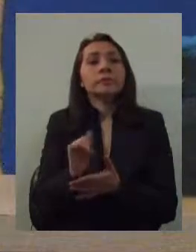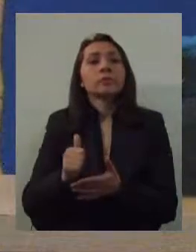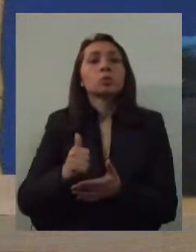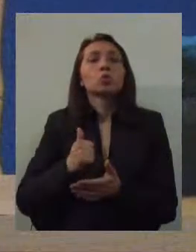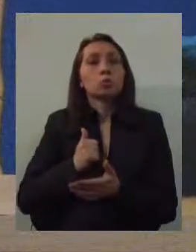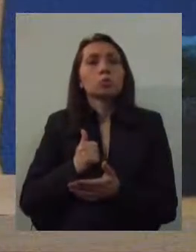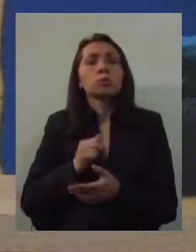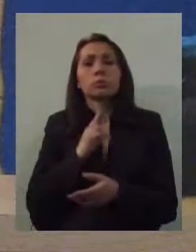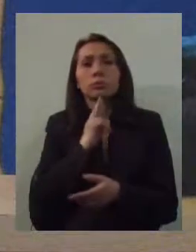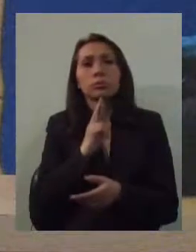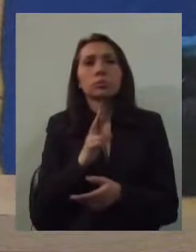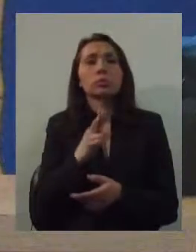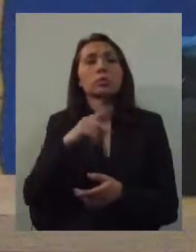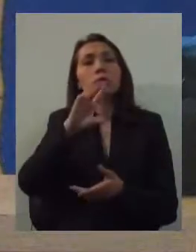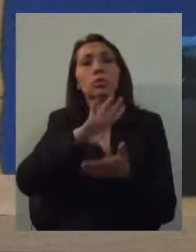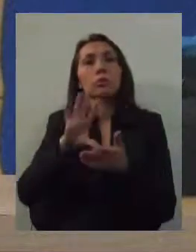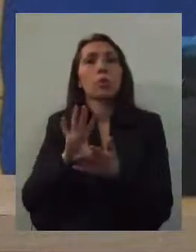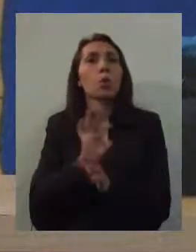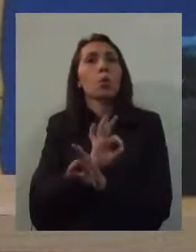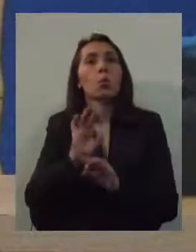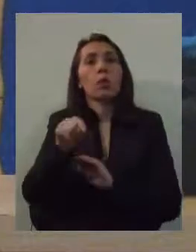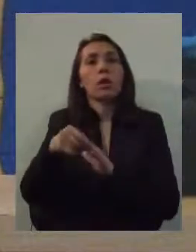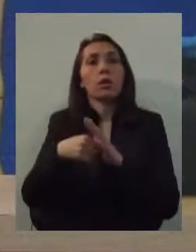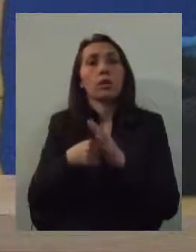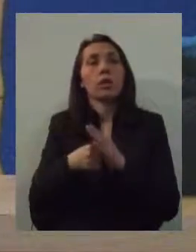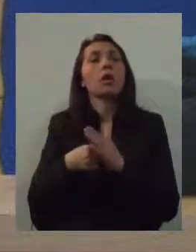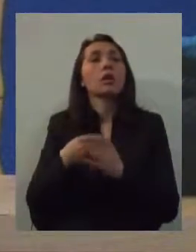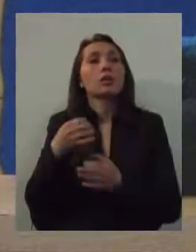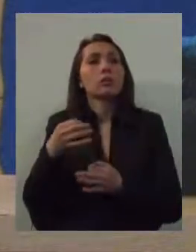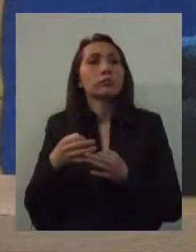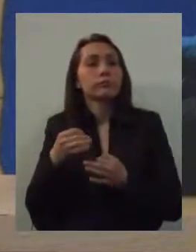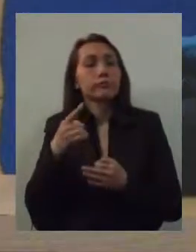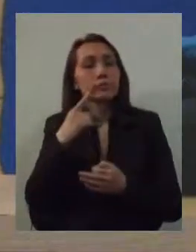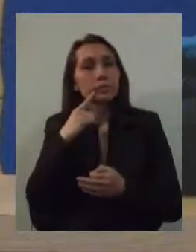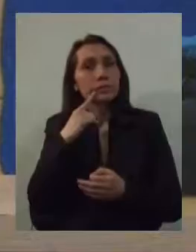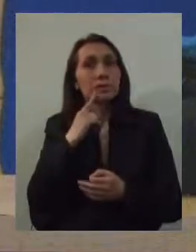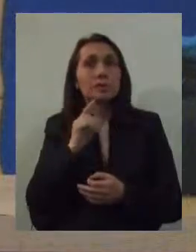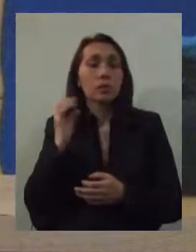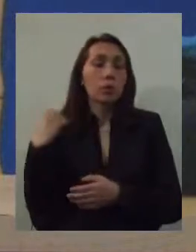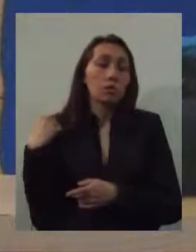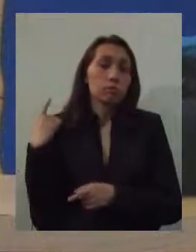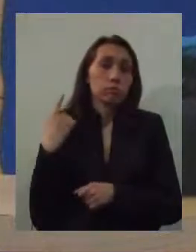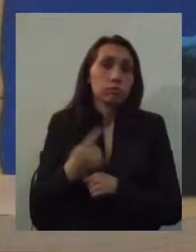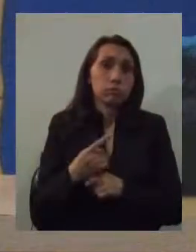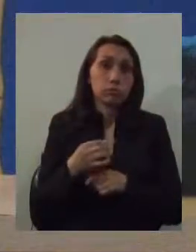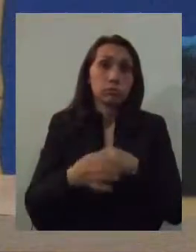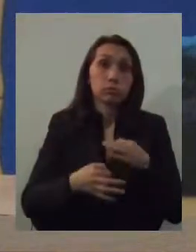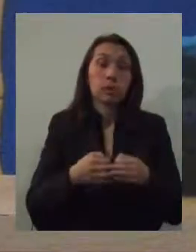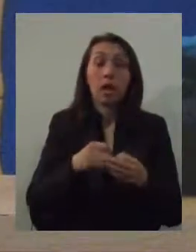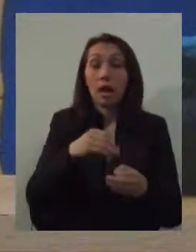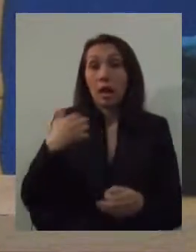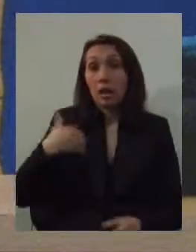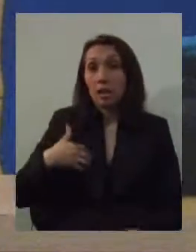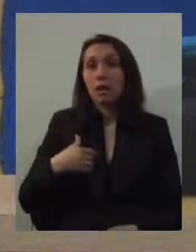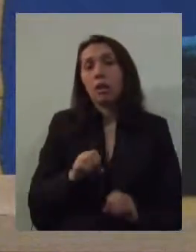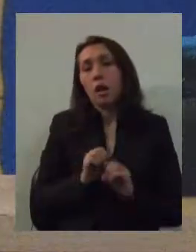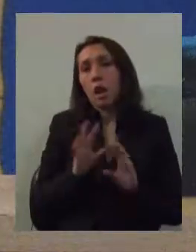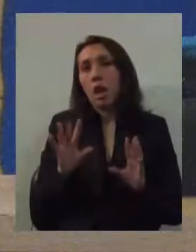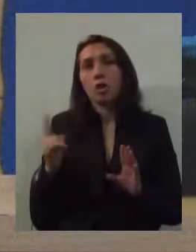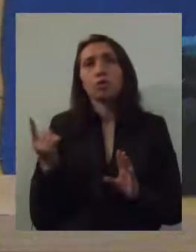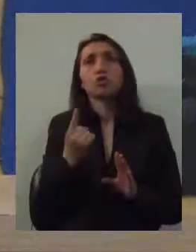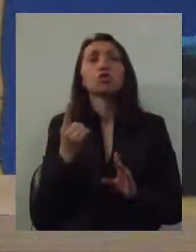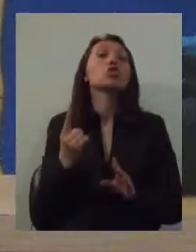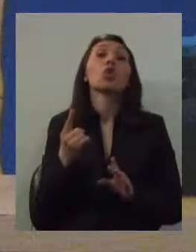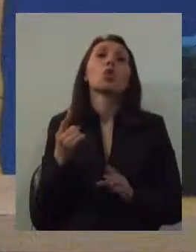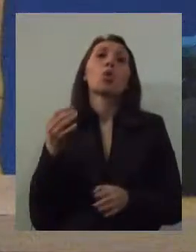sentencias extranjeras siempre que no invadan jurisdicción argentina, y los casos de invasión de la jurisdicción argentina, está claro que son solamente los